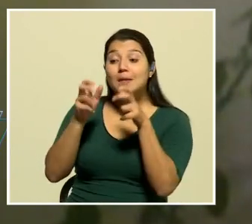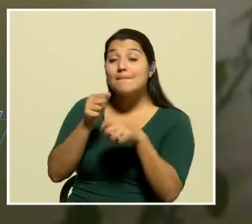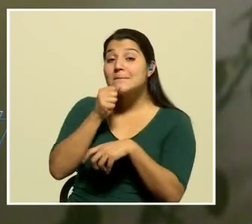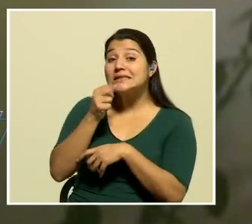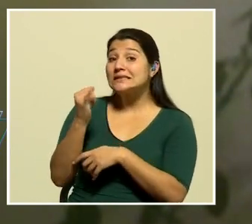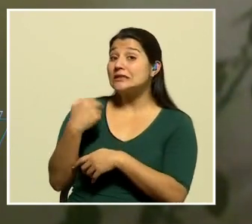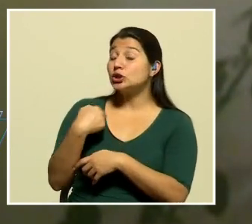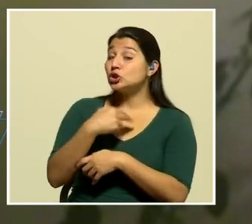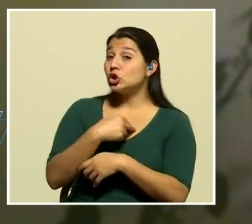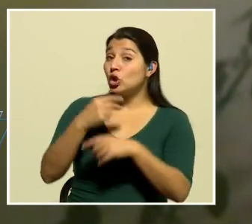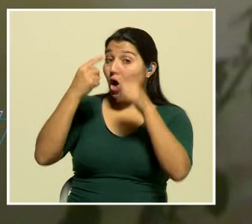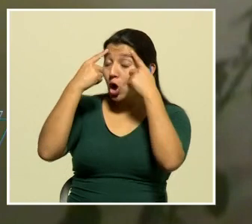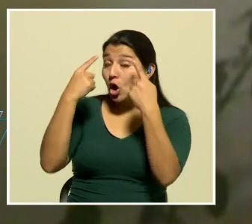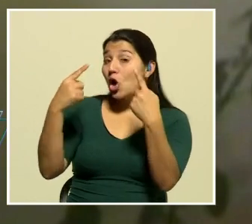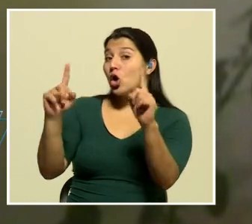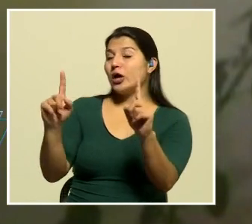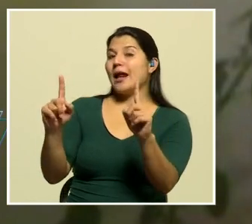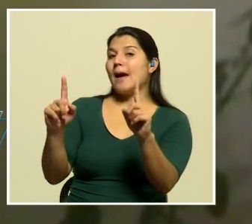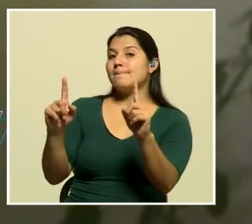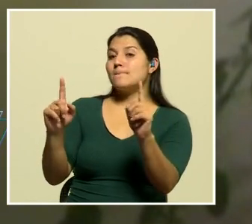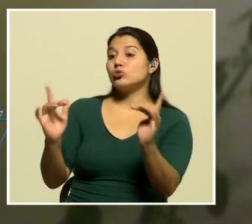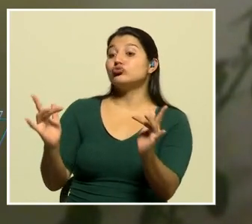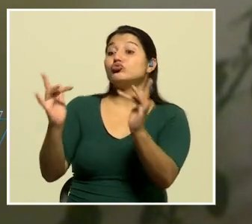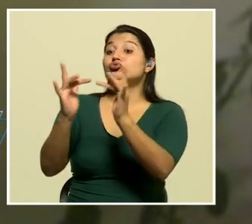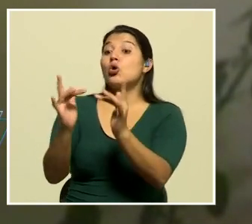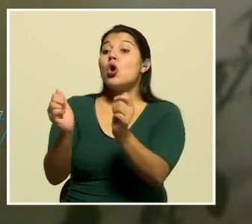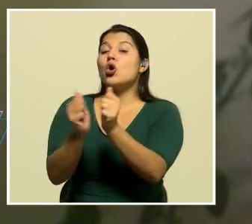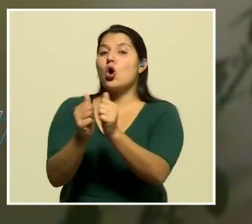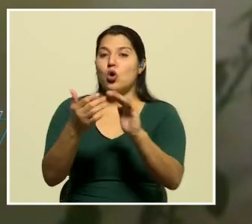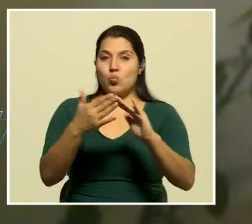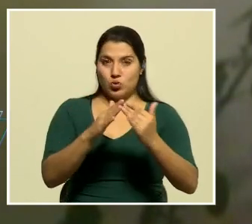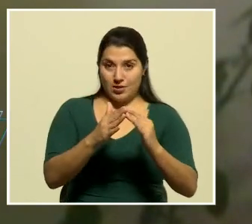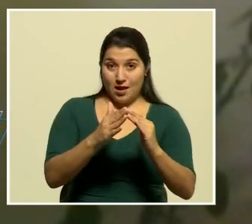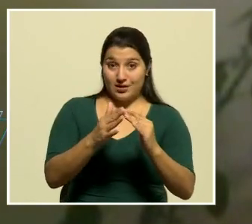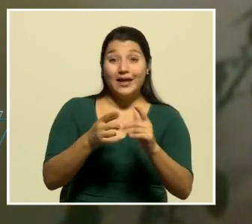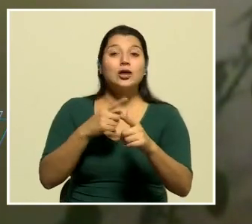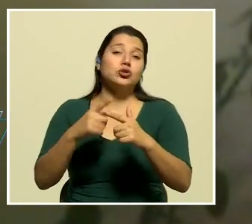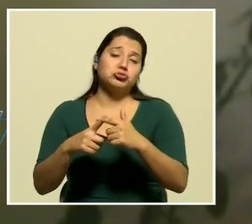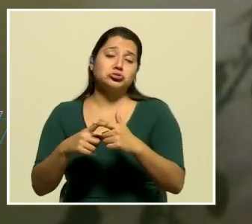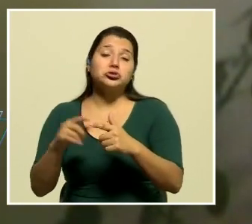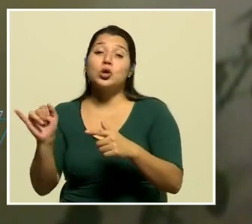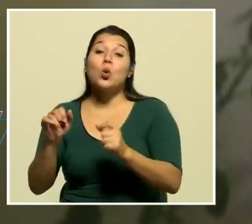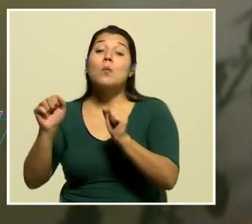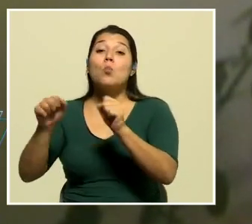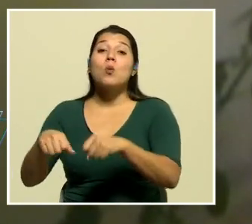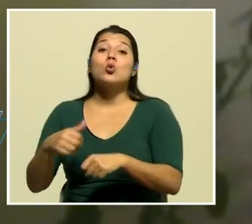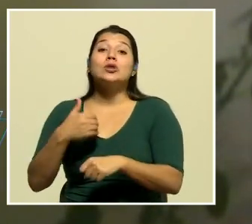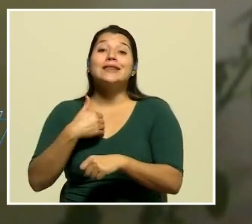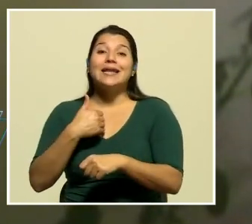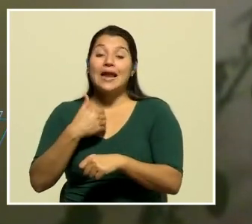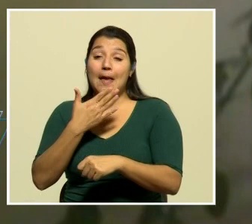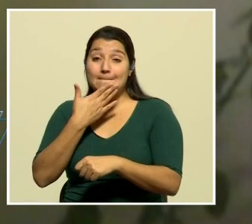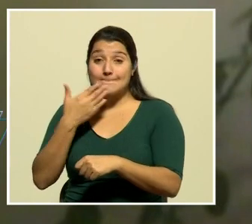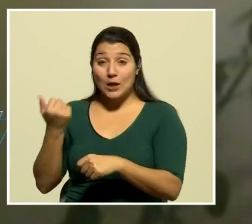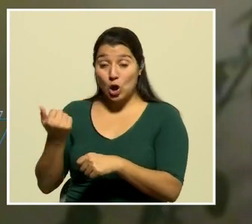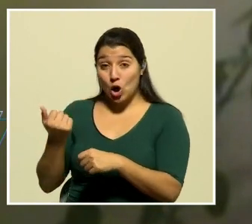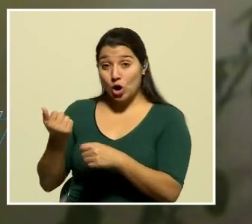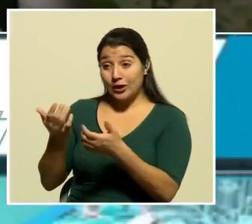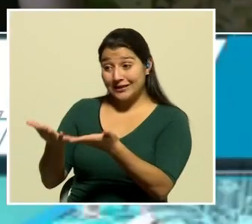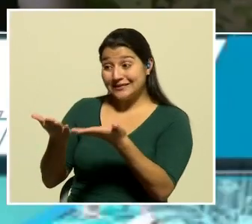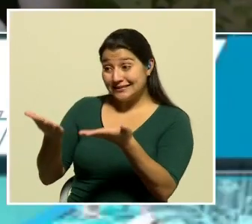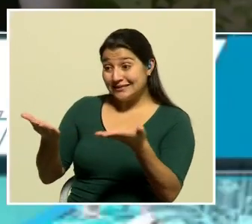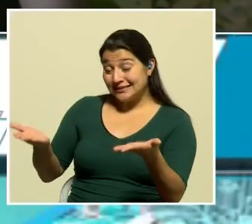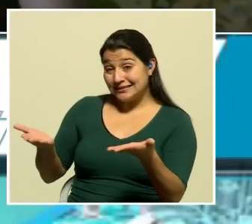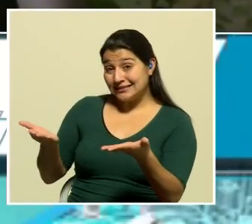logramos generar este enganche con nuestra comunidad, pues también vamos a tener mejores insumos para poder contar